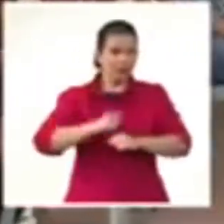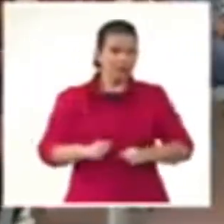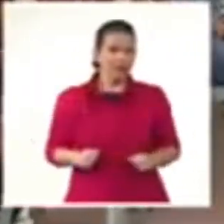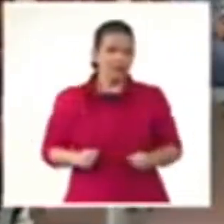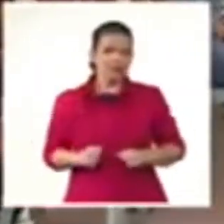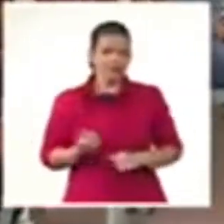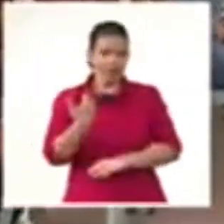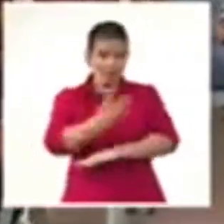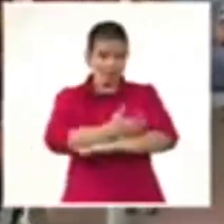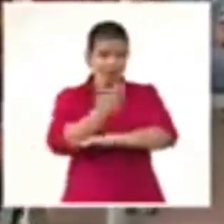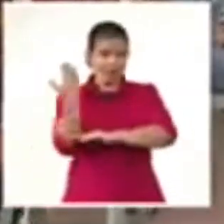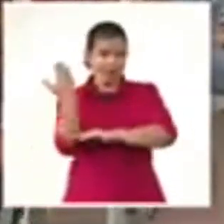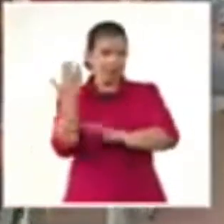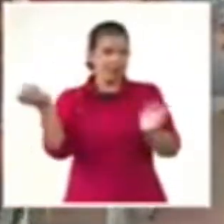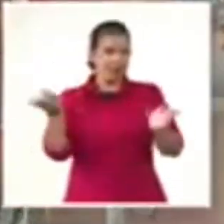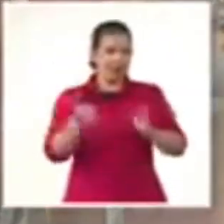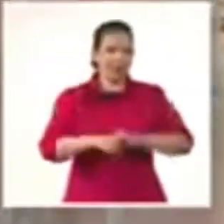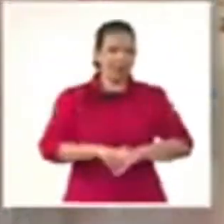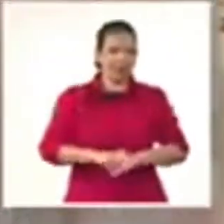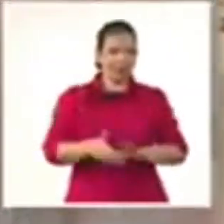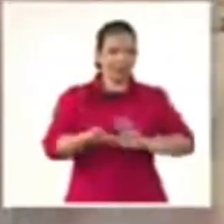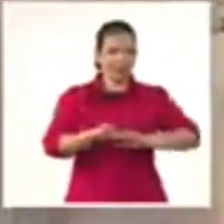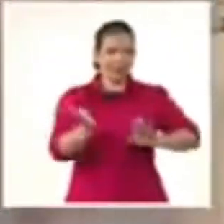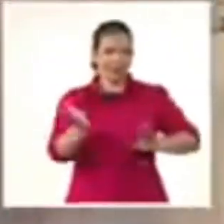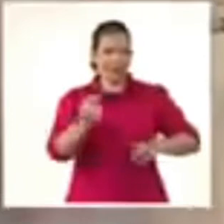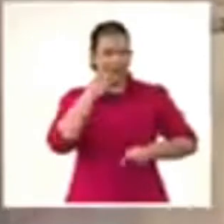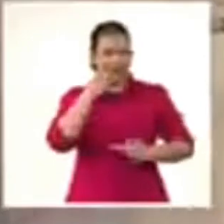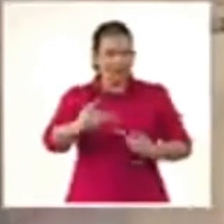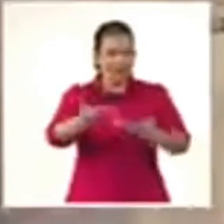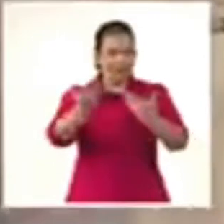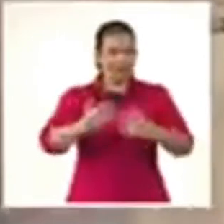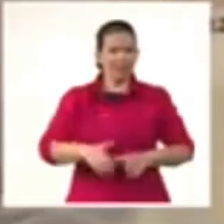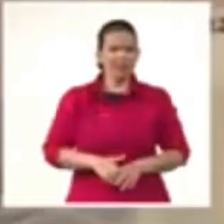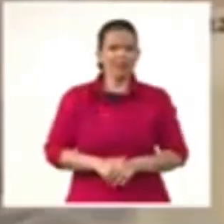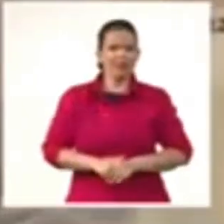ya. Quítennos el pretexto.